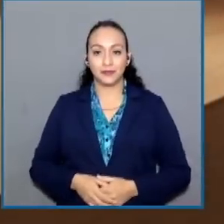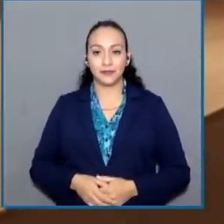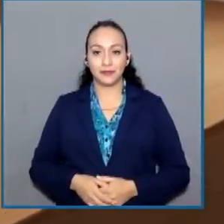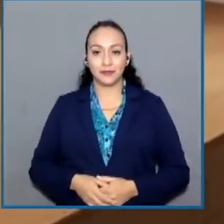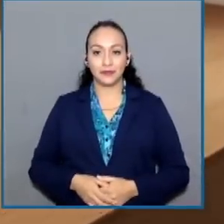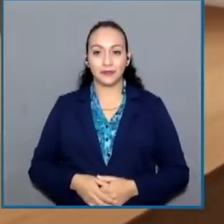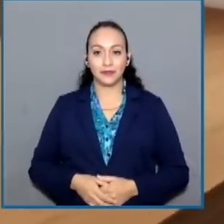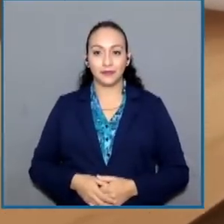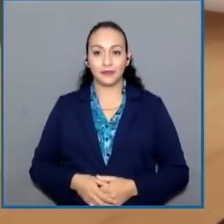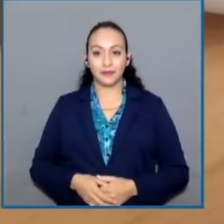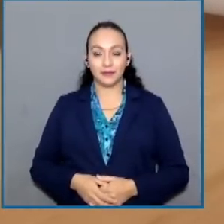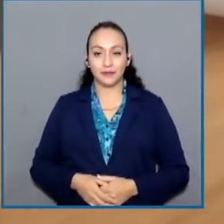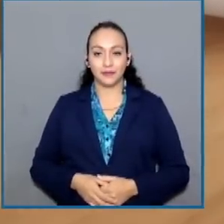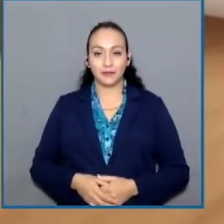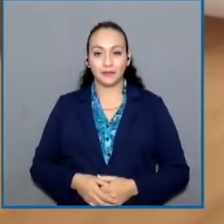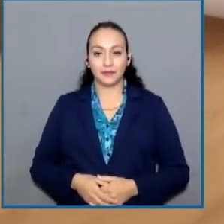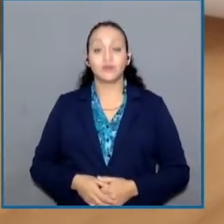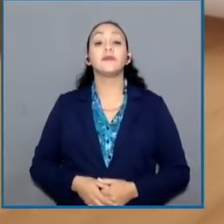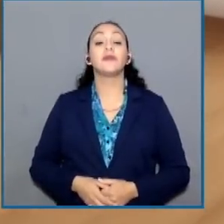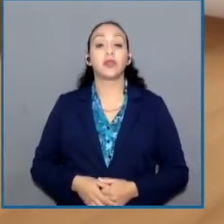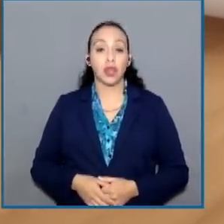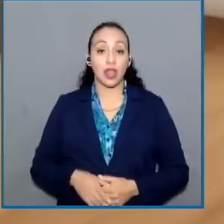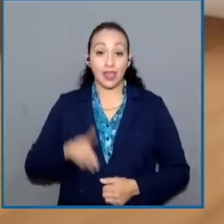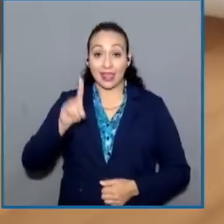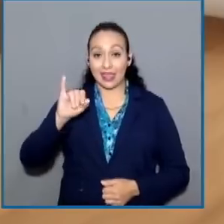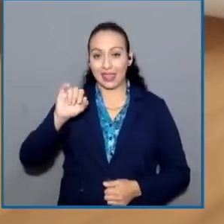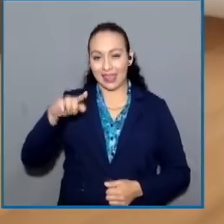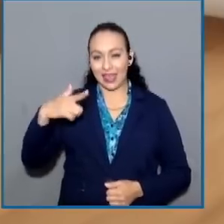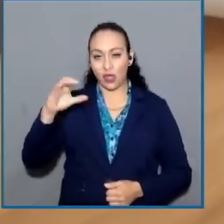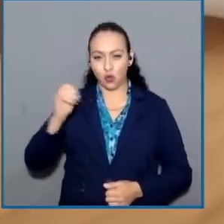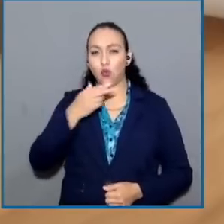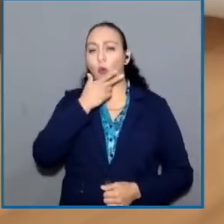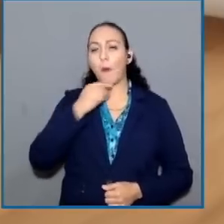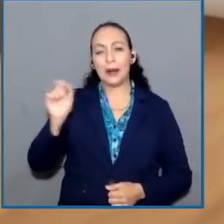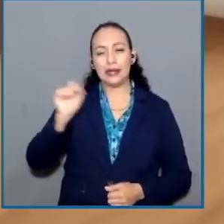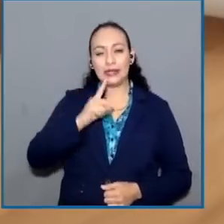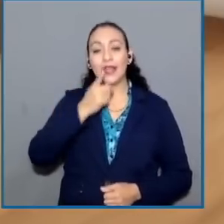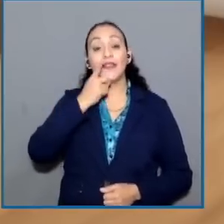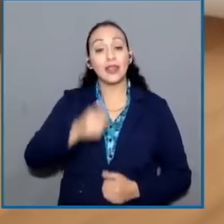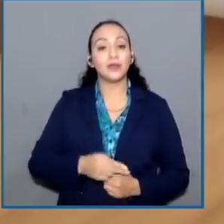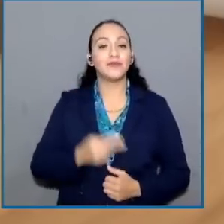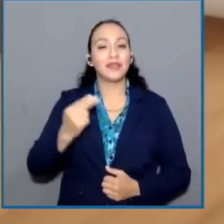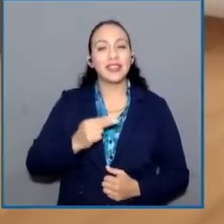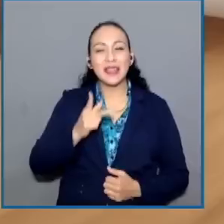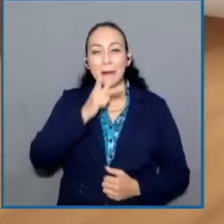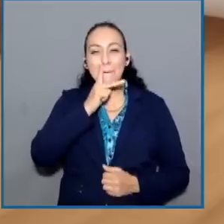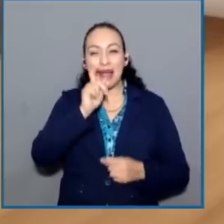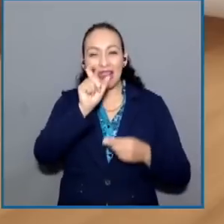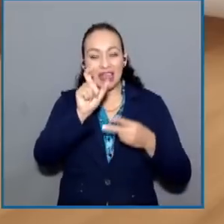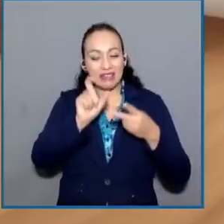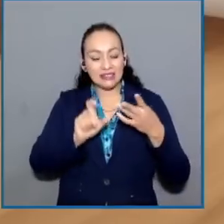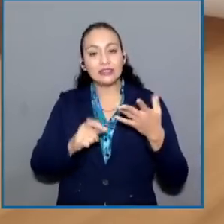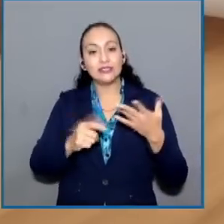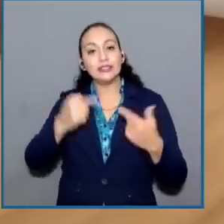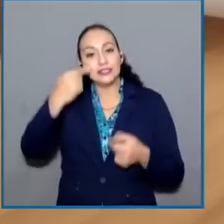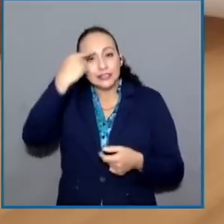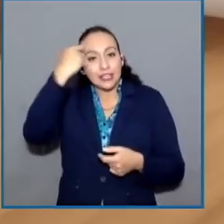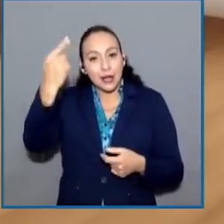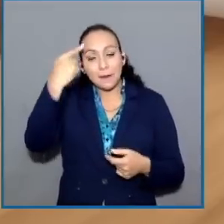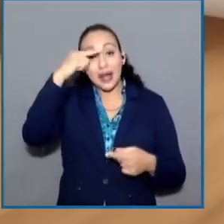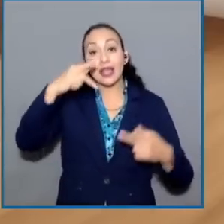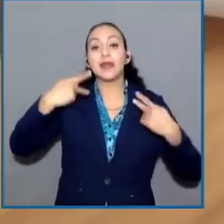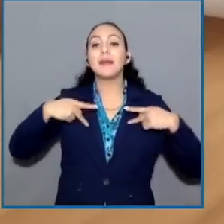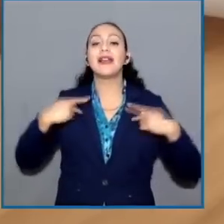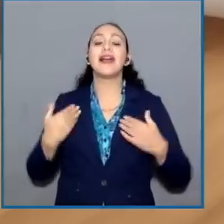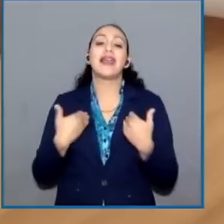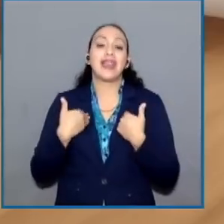Para el catedrático Diego Valadez es indispensable utilizar un lenguaje claro en el derecho con el fin de que el ciudadano común pueda ejercer sus